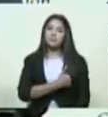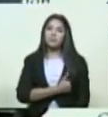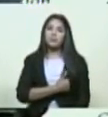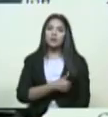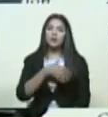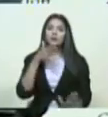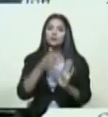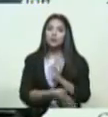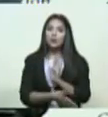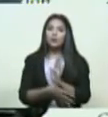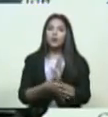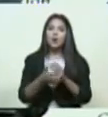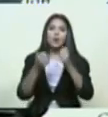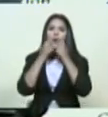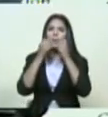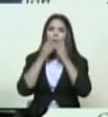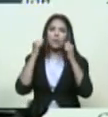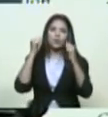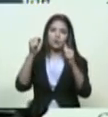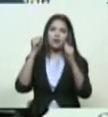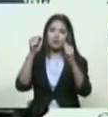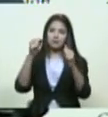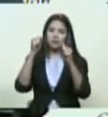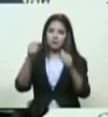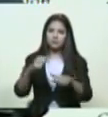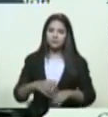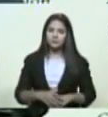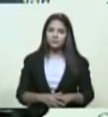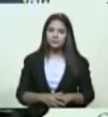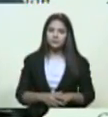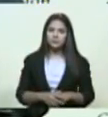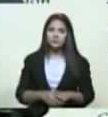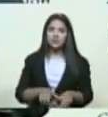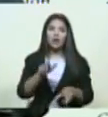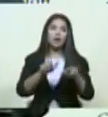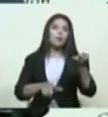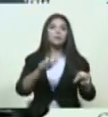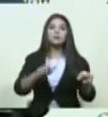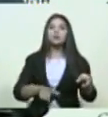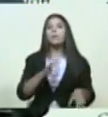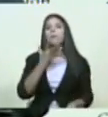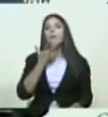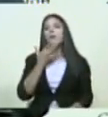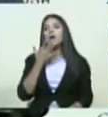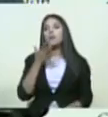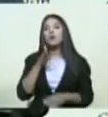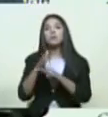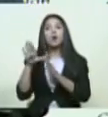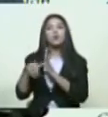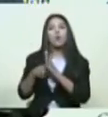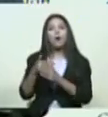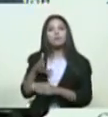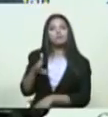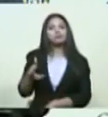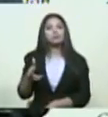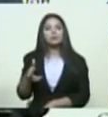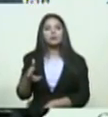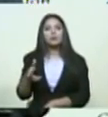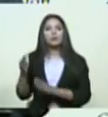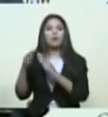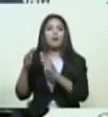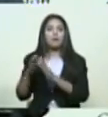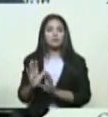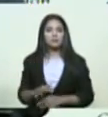marco de una manifestación o protesta, quienes estaban, por ejemplo, robando o asaltando una propiedad privada.